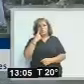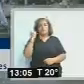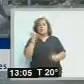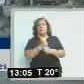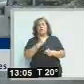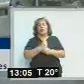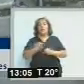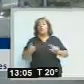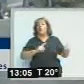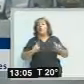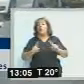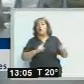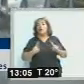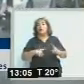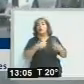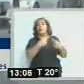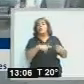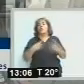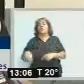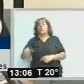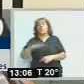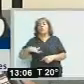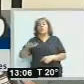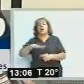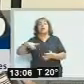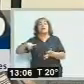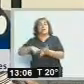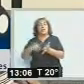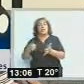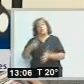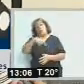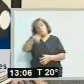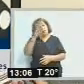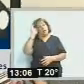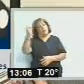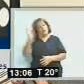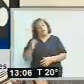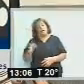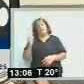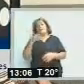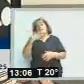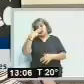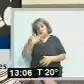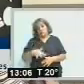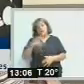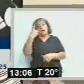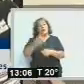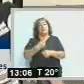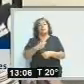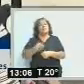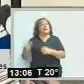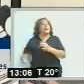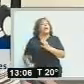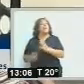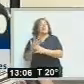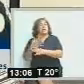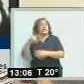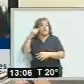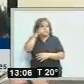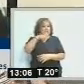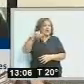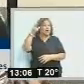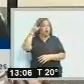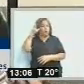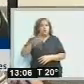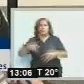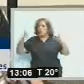jefe de gabinete en lo que son distintos puntos de la ciudad, porque, como ustedes bien saben, a partir de lo que fue las primeras horas de la mañana, 7, 8, se hizo